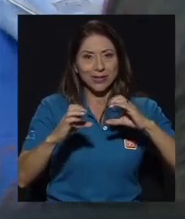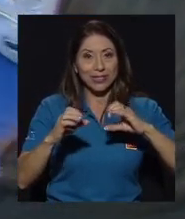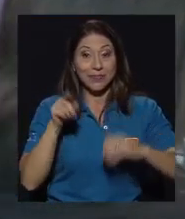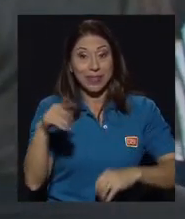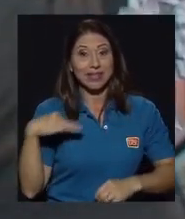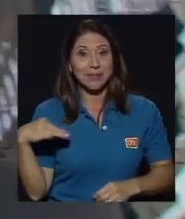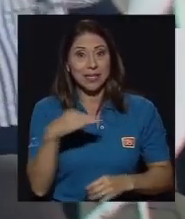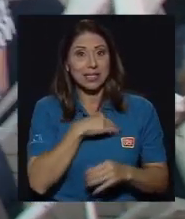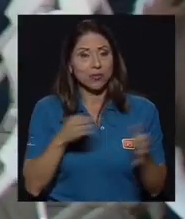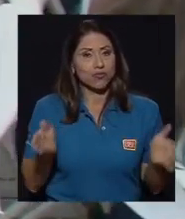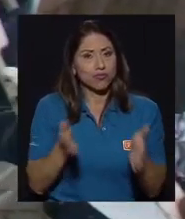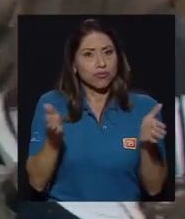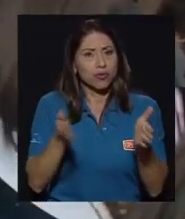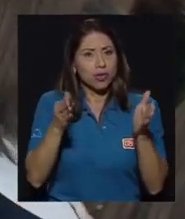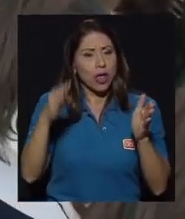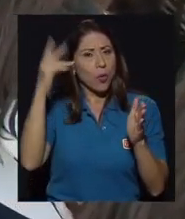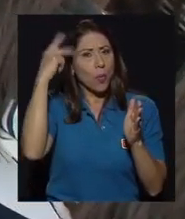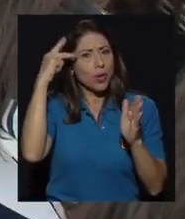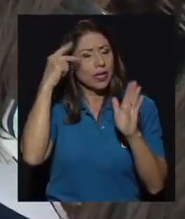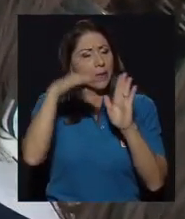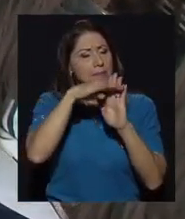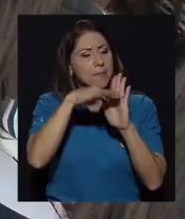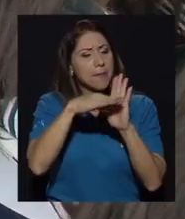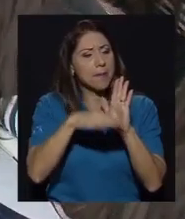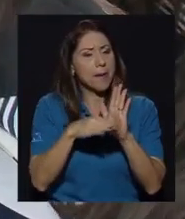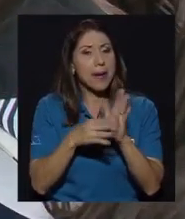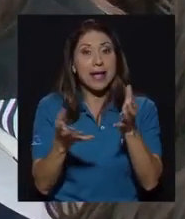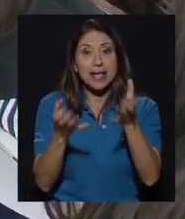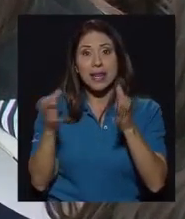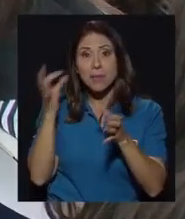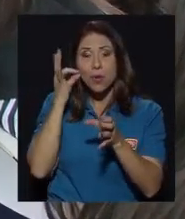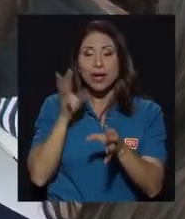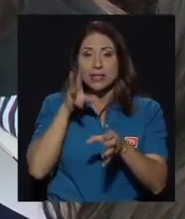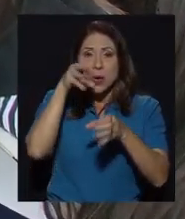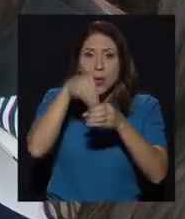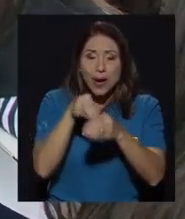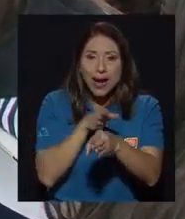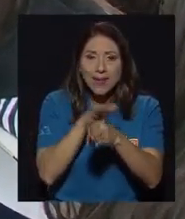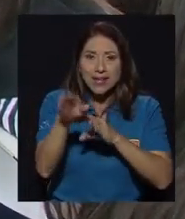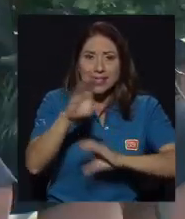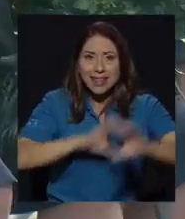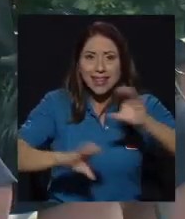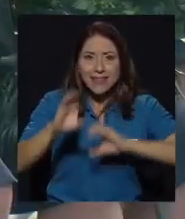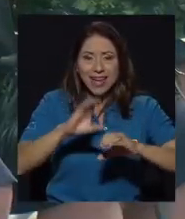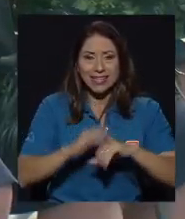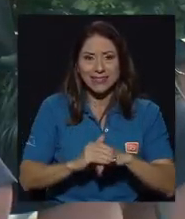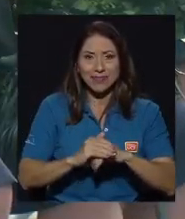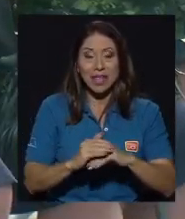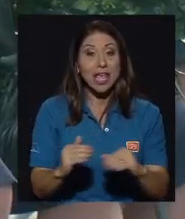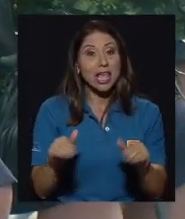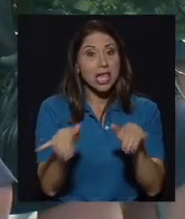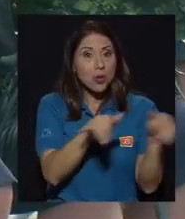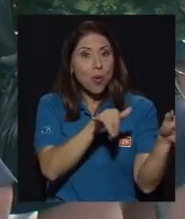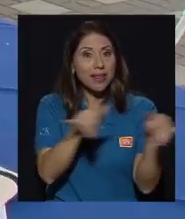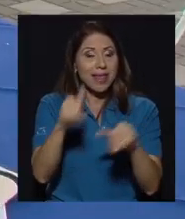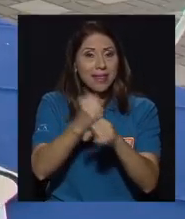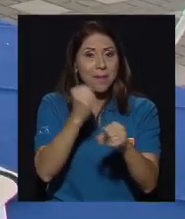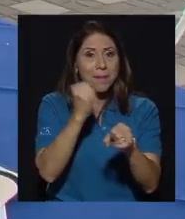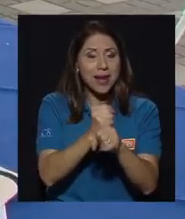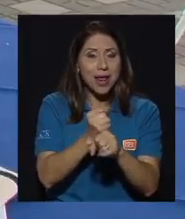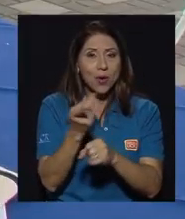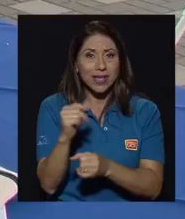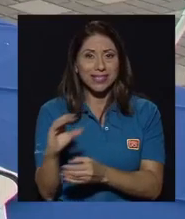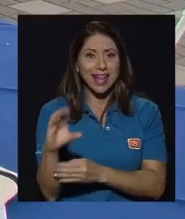Este ministerio ha impulsado una política que busca el acceso de las mujeres a las carreras científicas, la igualdad de empleo y salarios y